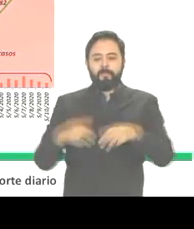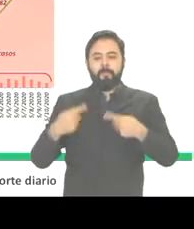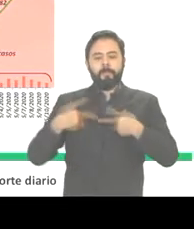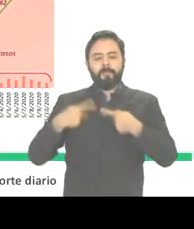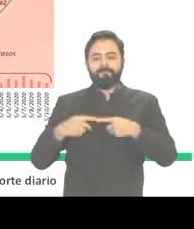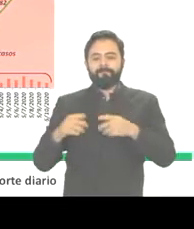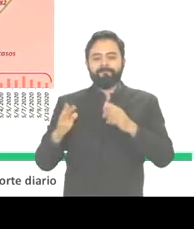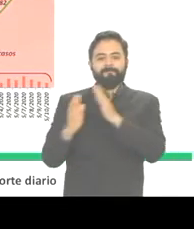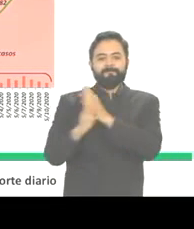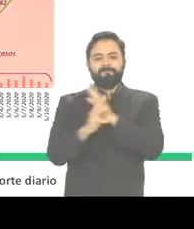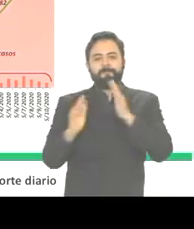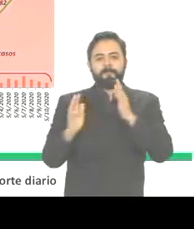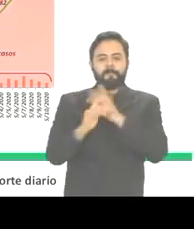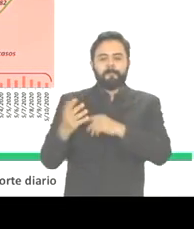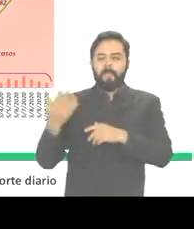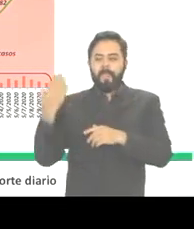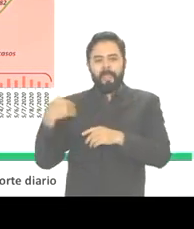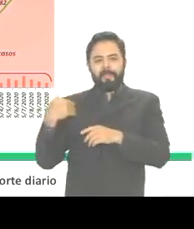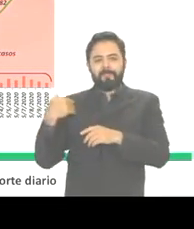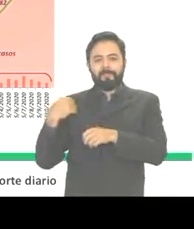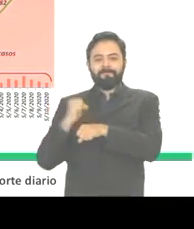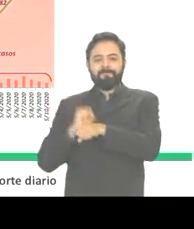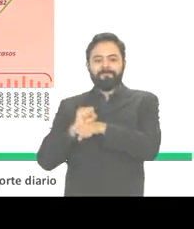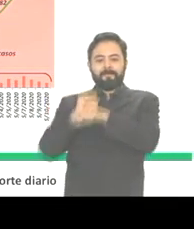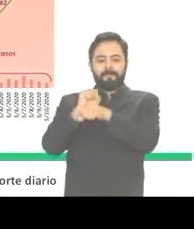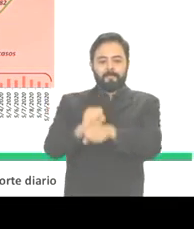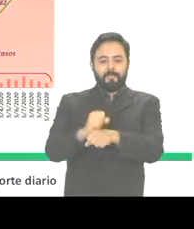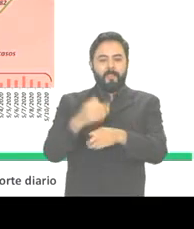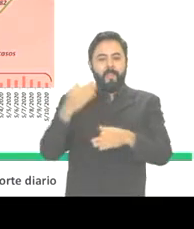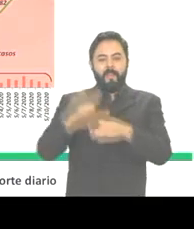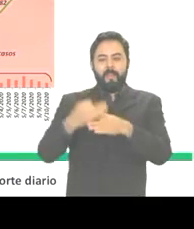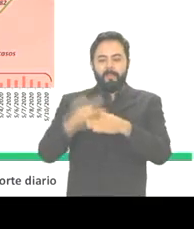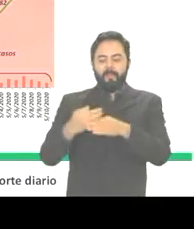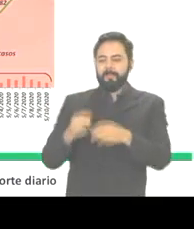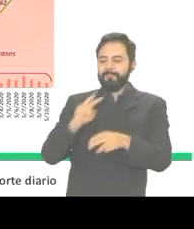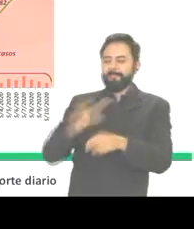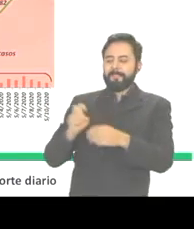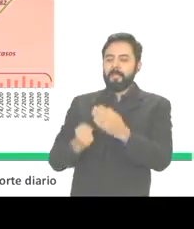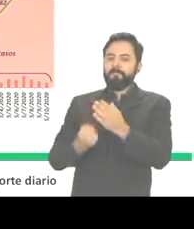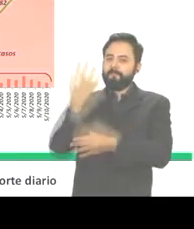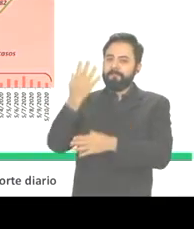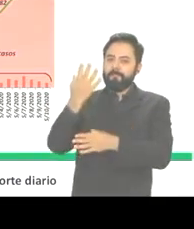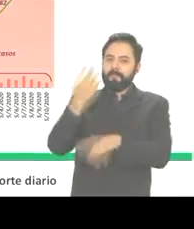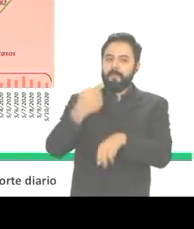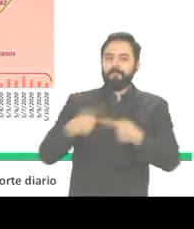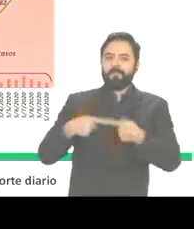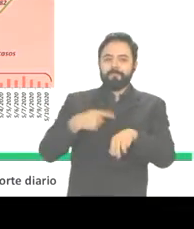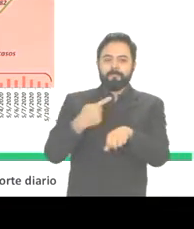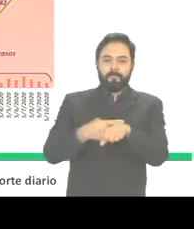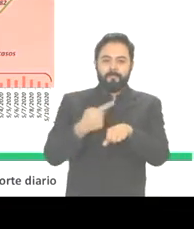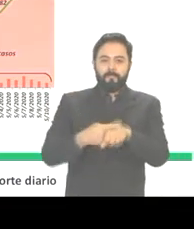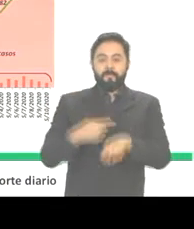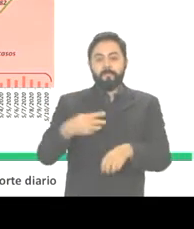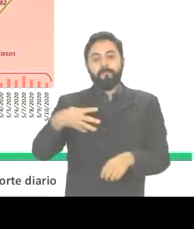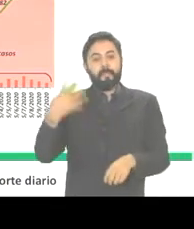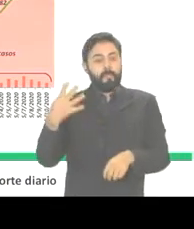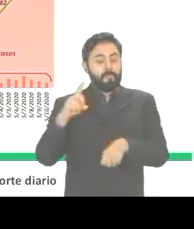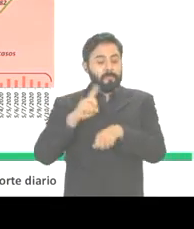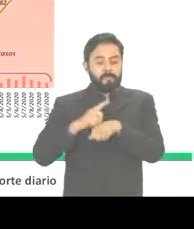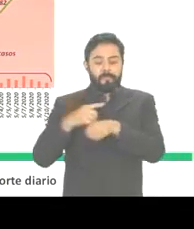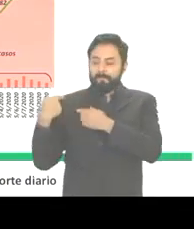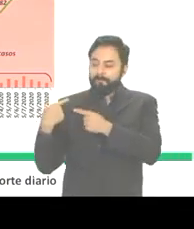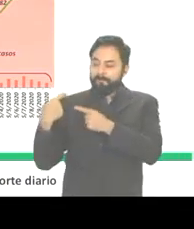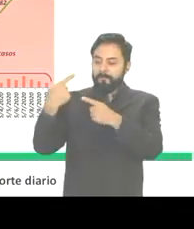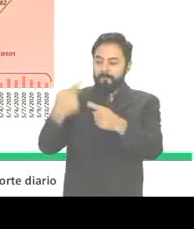que esto en semanas posteriores se reflejó en un incremento de casos. En los últimos 14 días los casos